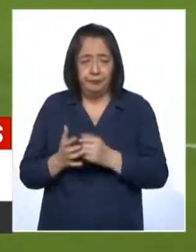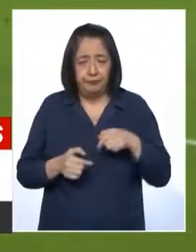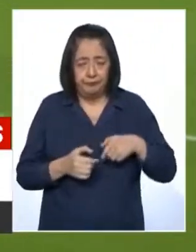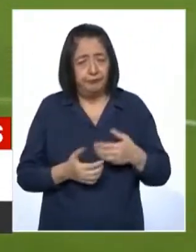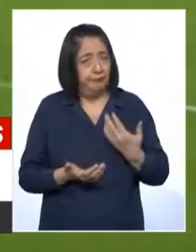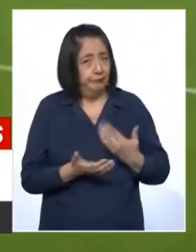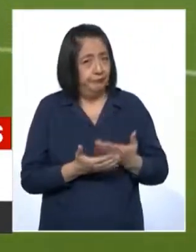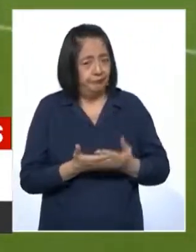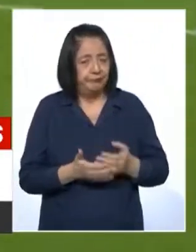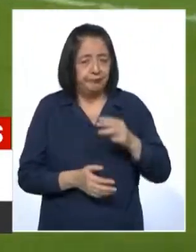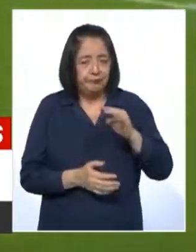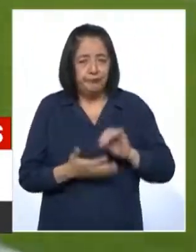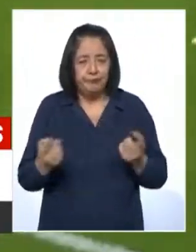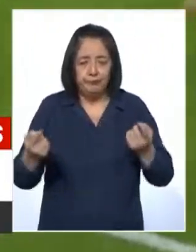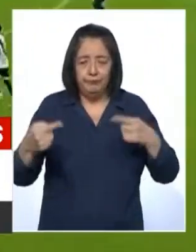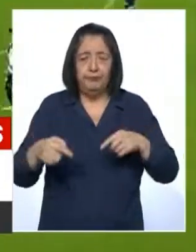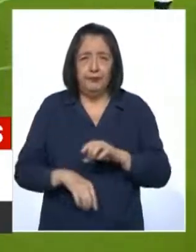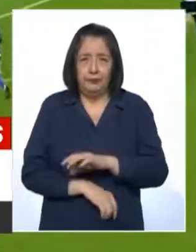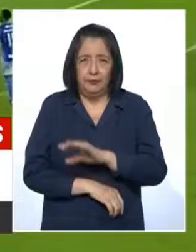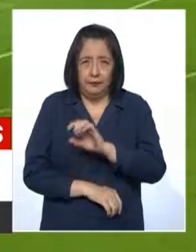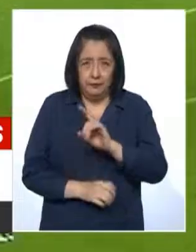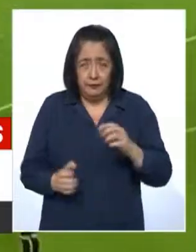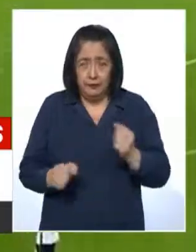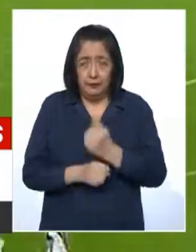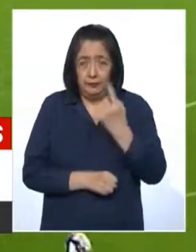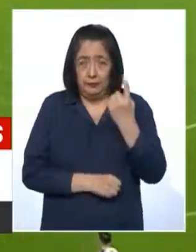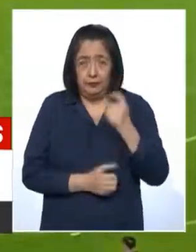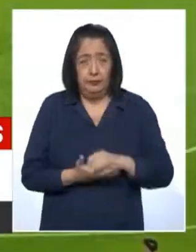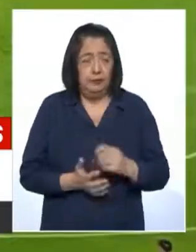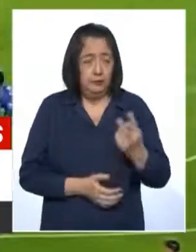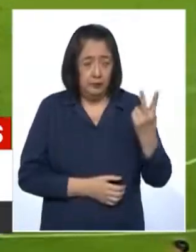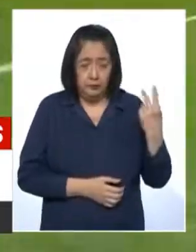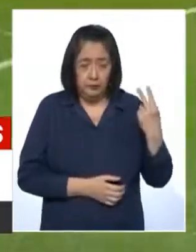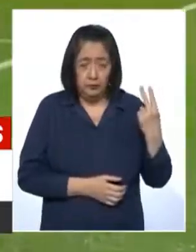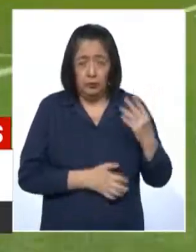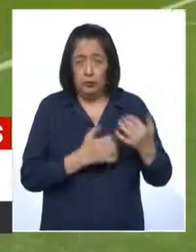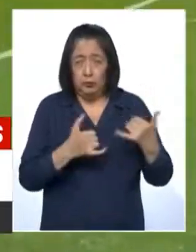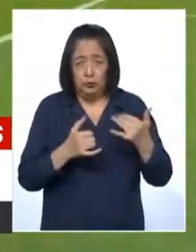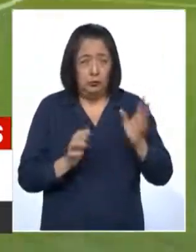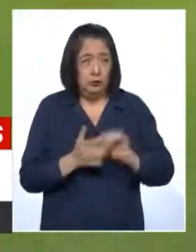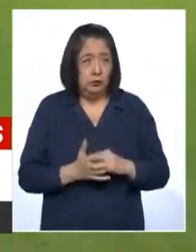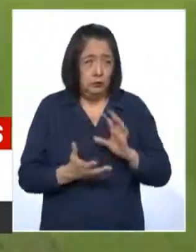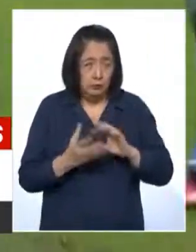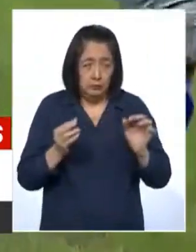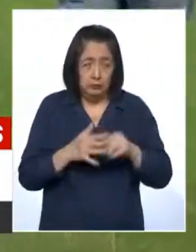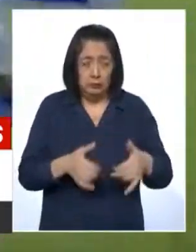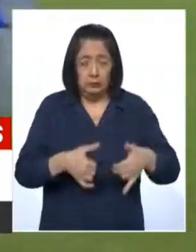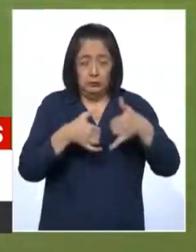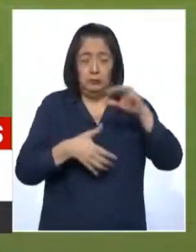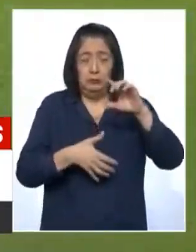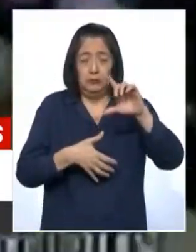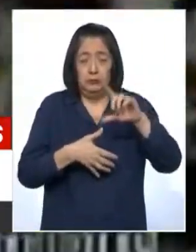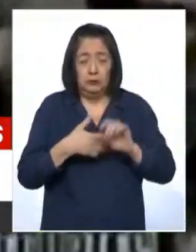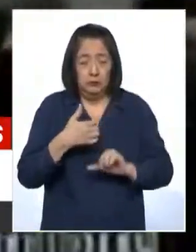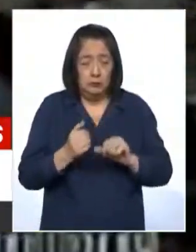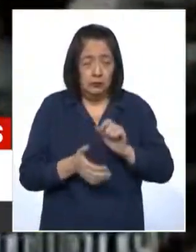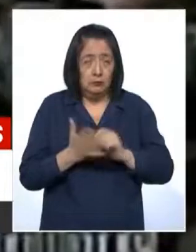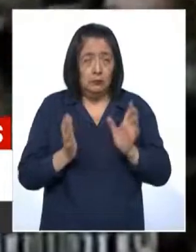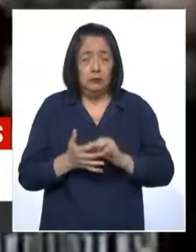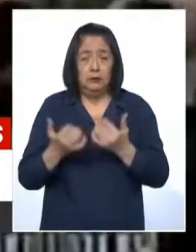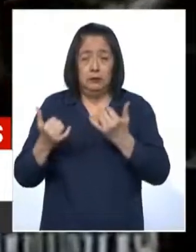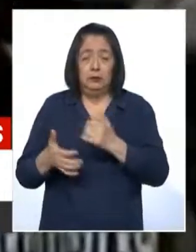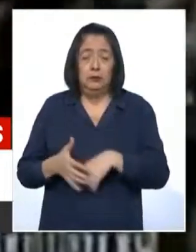Emelec, el rival al que solo ha podido vencer una vez en 2 encuentros disputados. Con historial entre Copa Libertadores y la hoy descontinuada